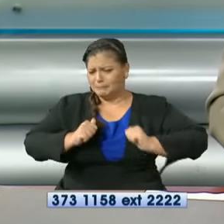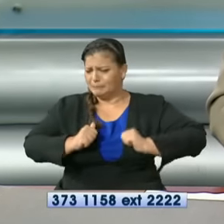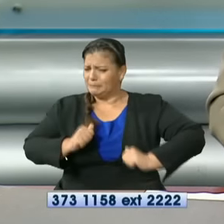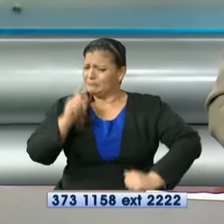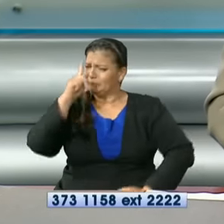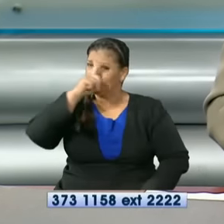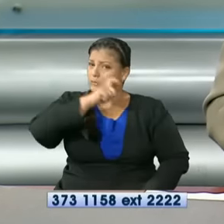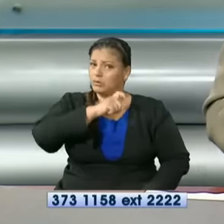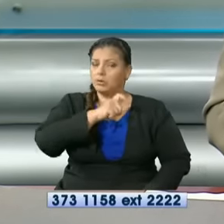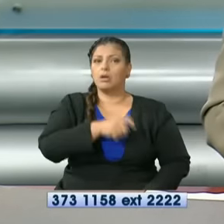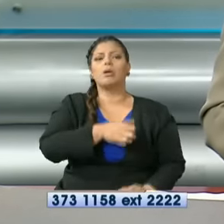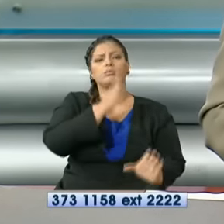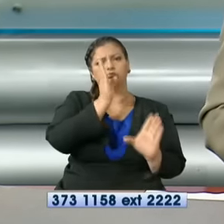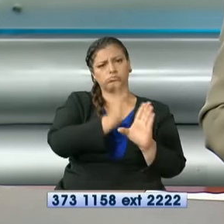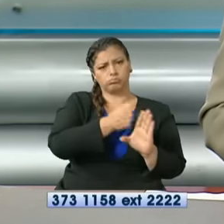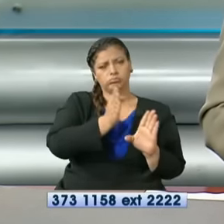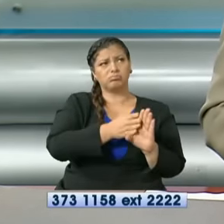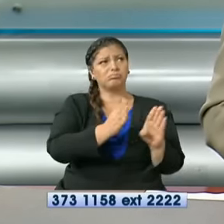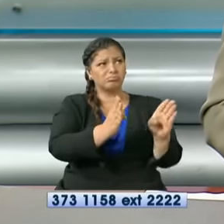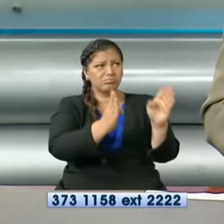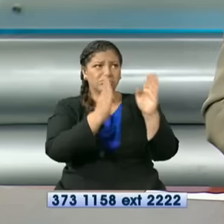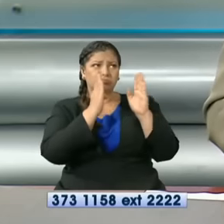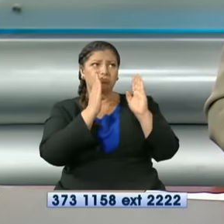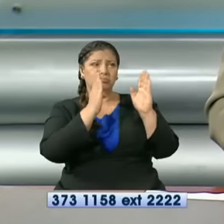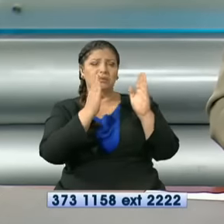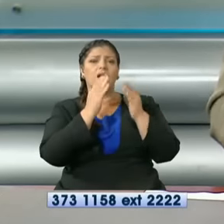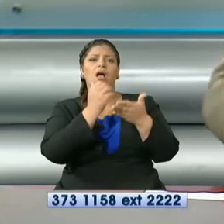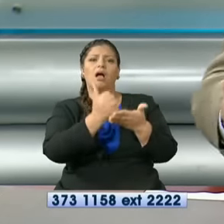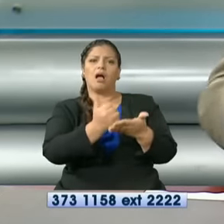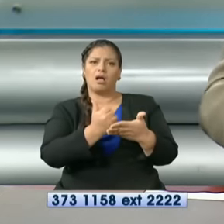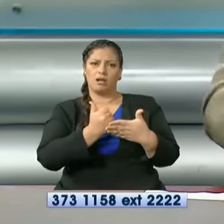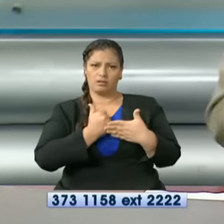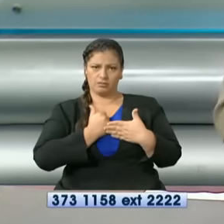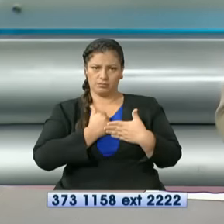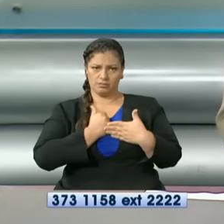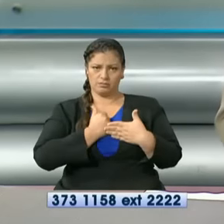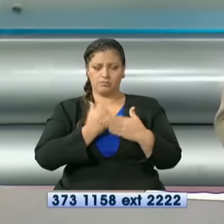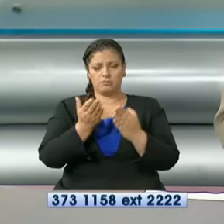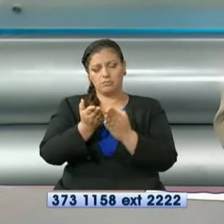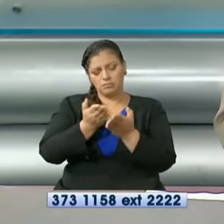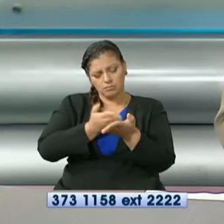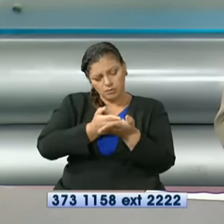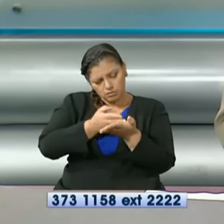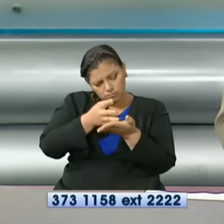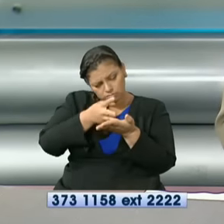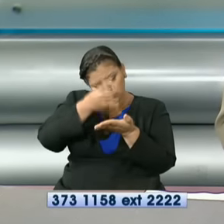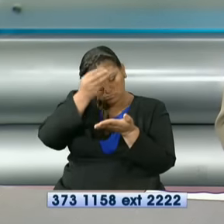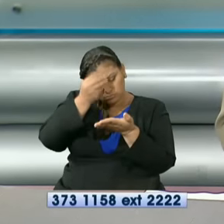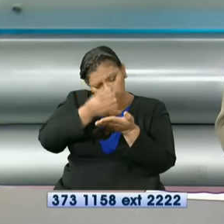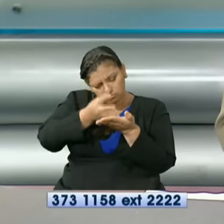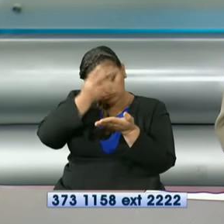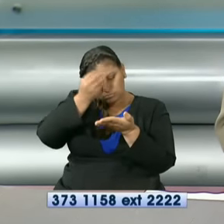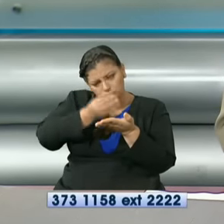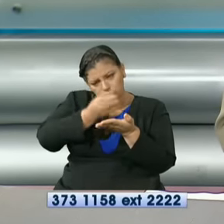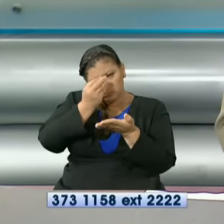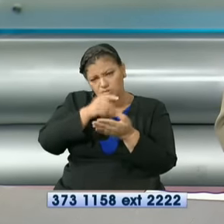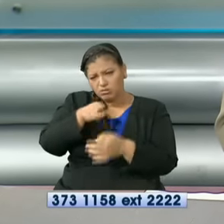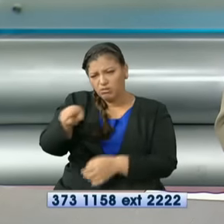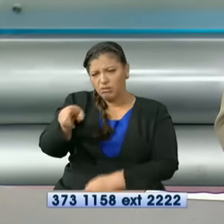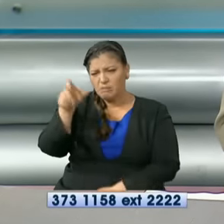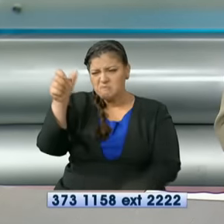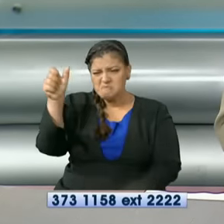espiritual. A pesar de lo que vivió, asegura no guardar rencor contra nadie.